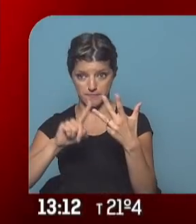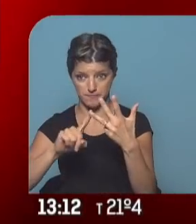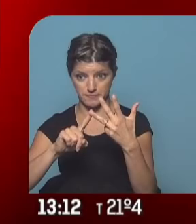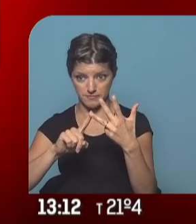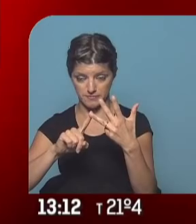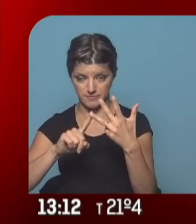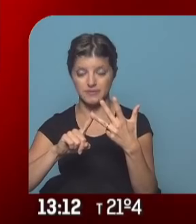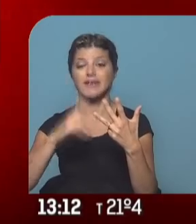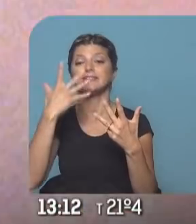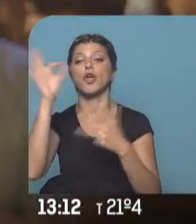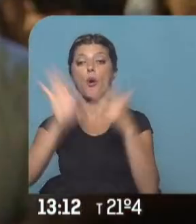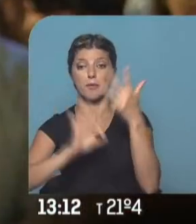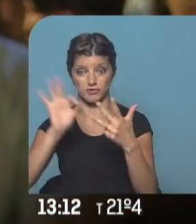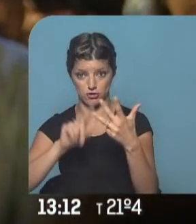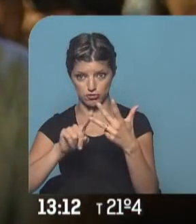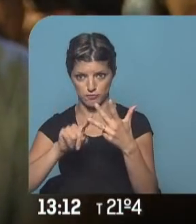un 5%.